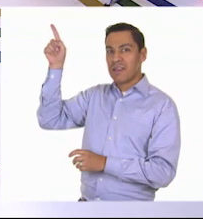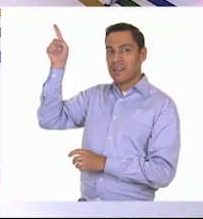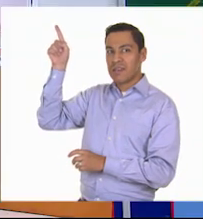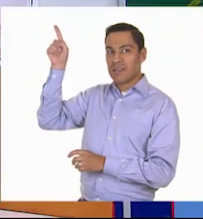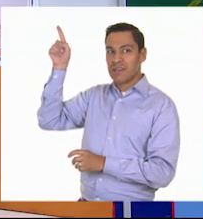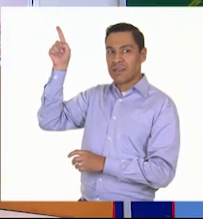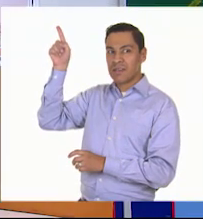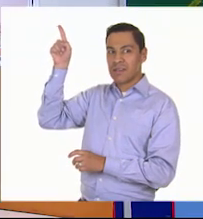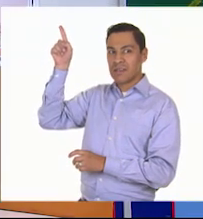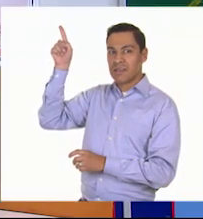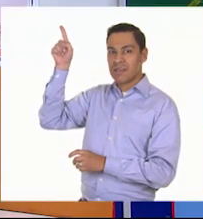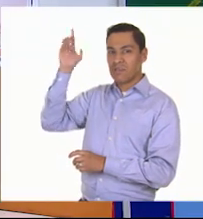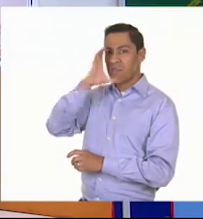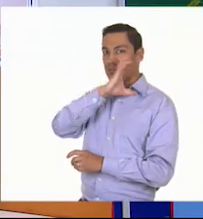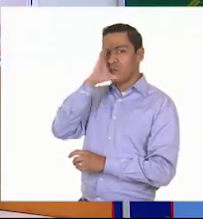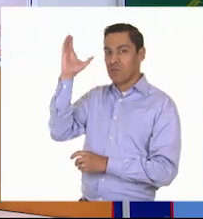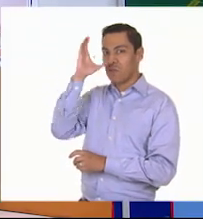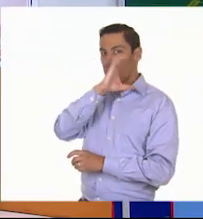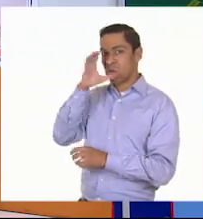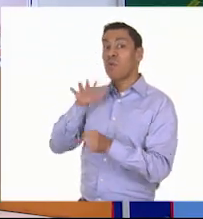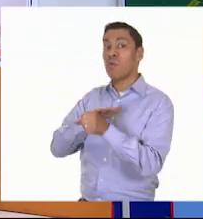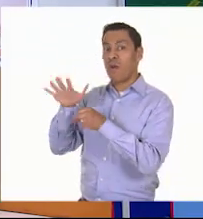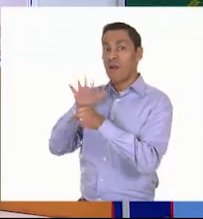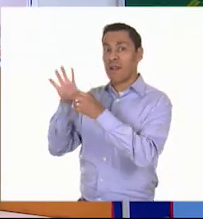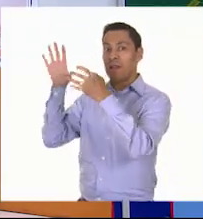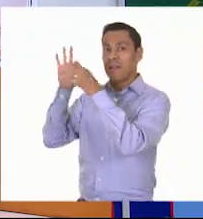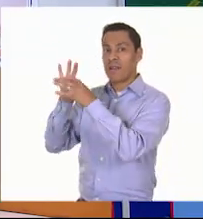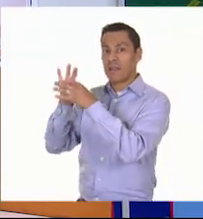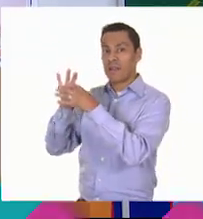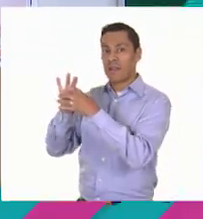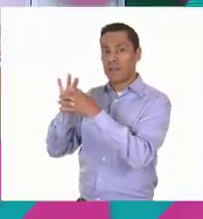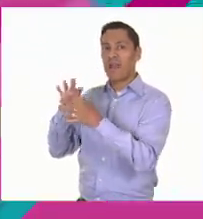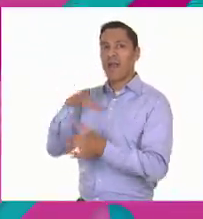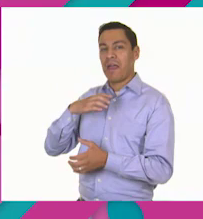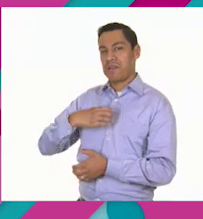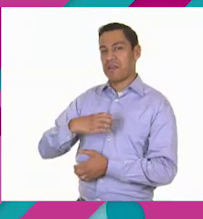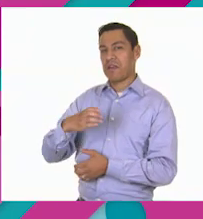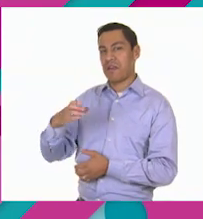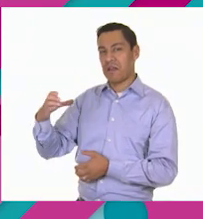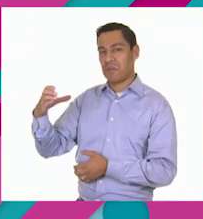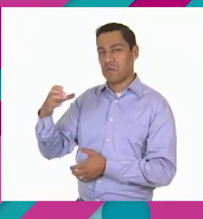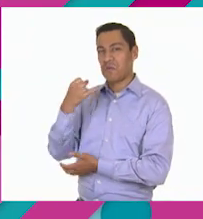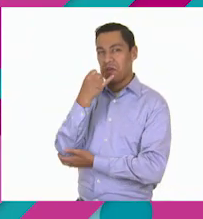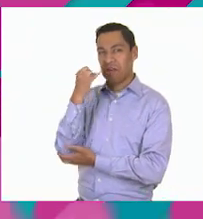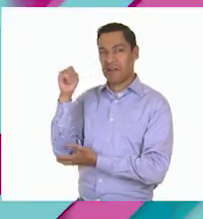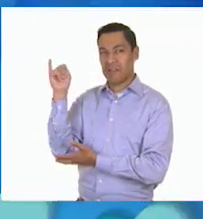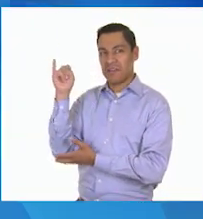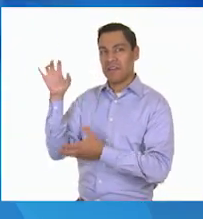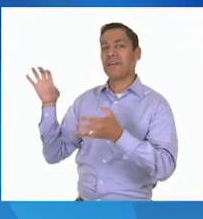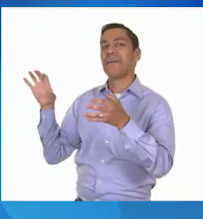de ahí tenemos unos niños en una especie de huerto, un jardín. Yo creo que es ese. Vamos a unirlo.